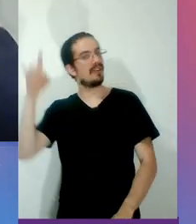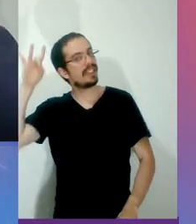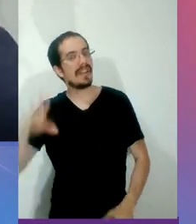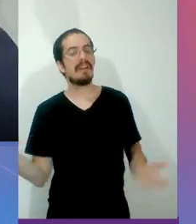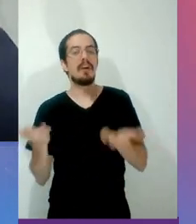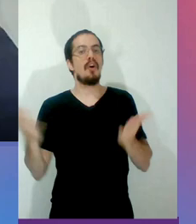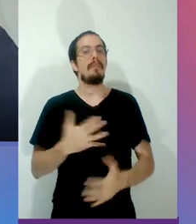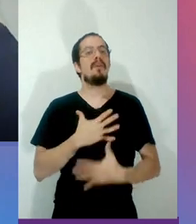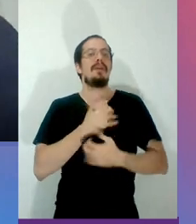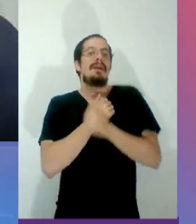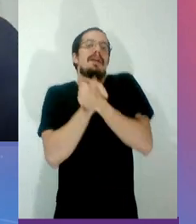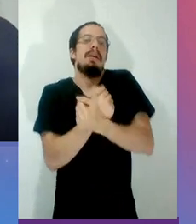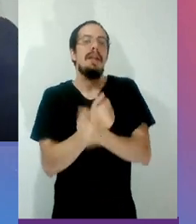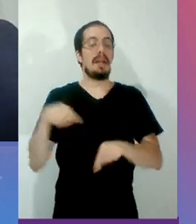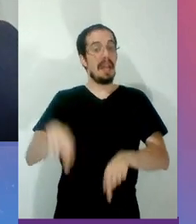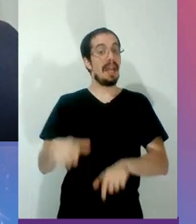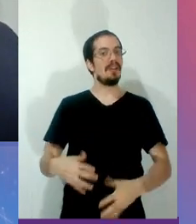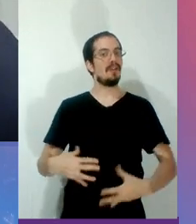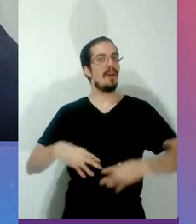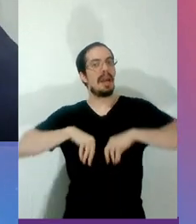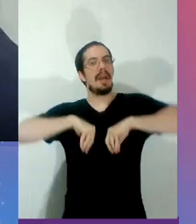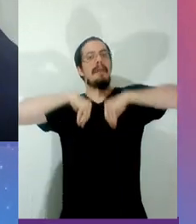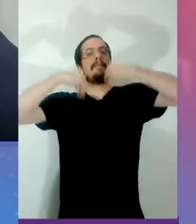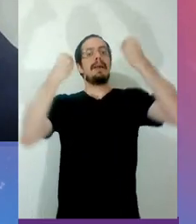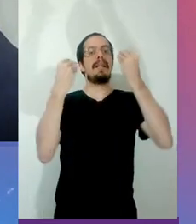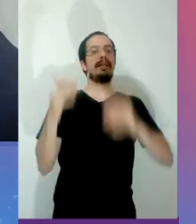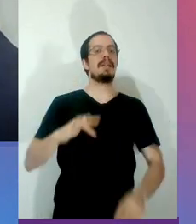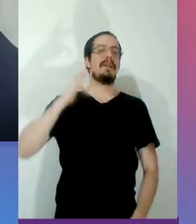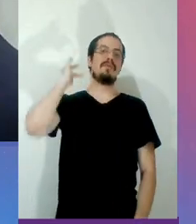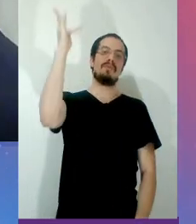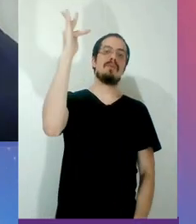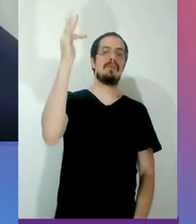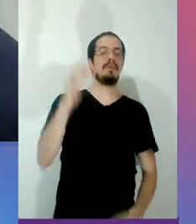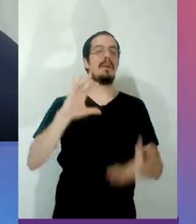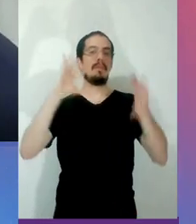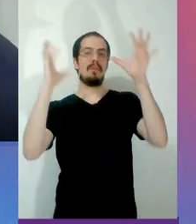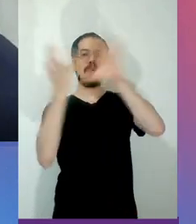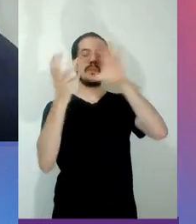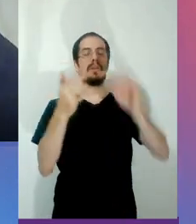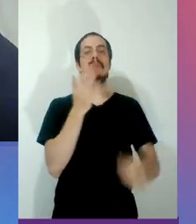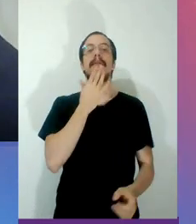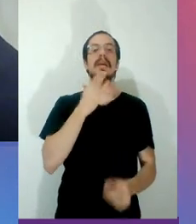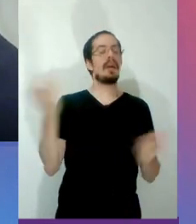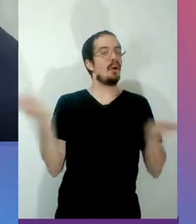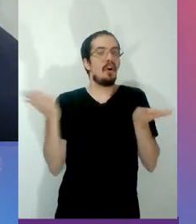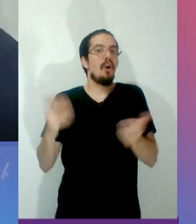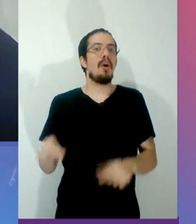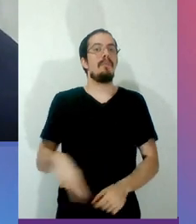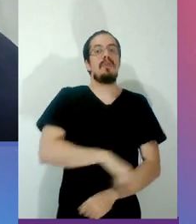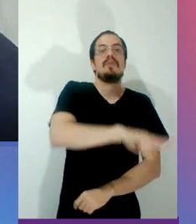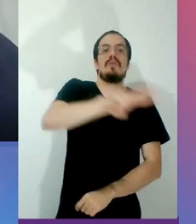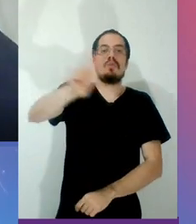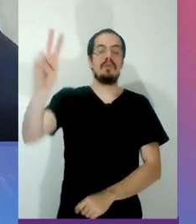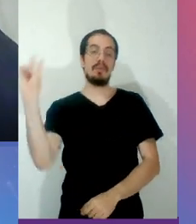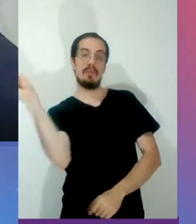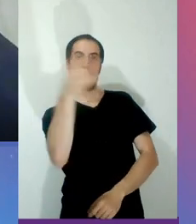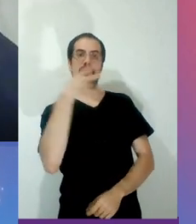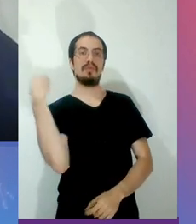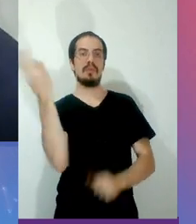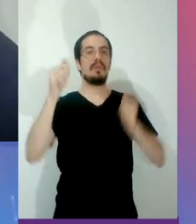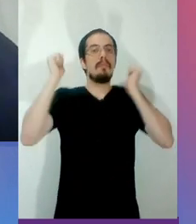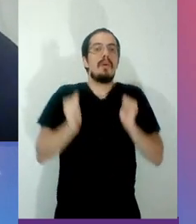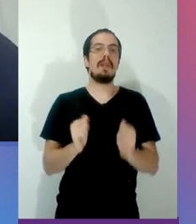esperanza del mundo. ¿Cómo nosotros podemos transformar la sociedad si tomamos en